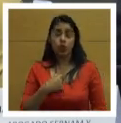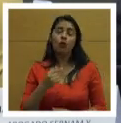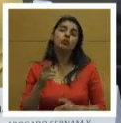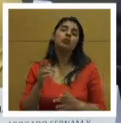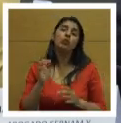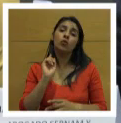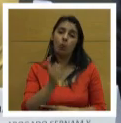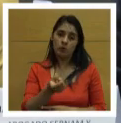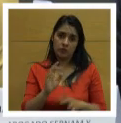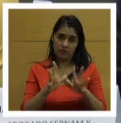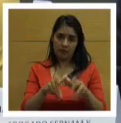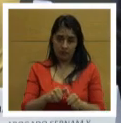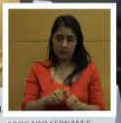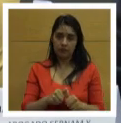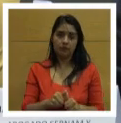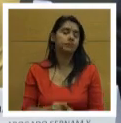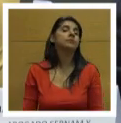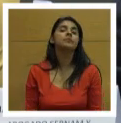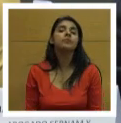familia. Y